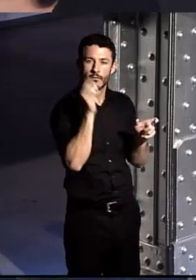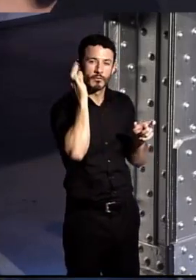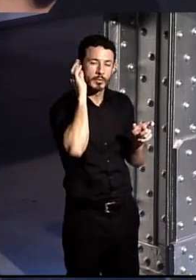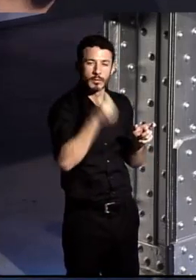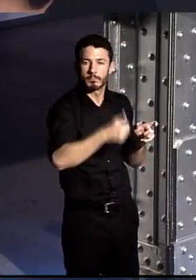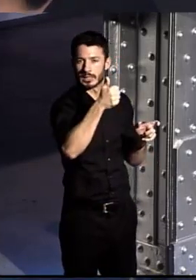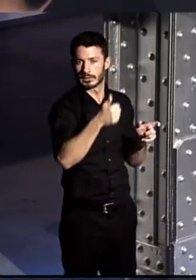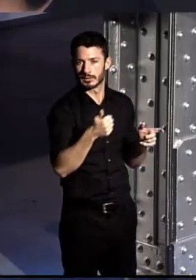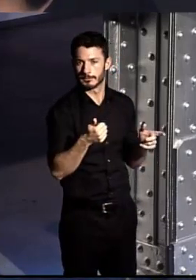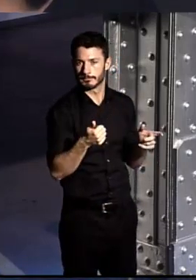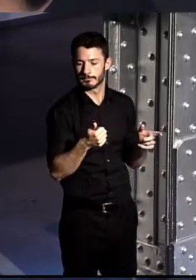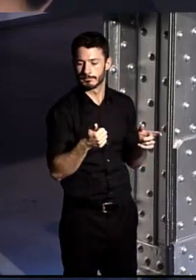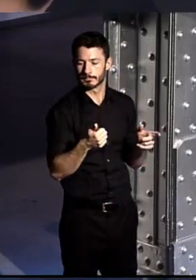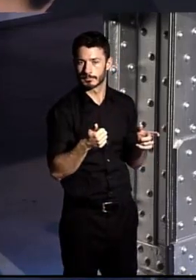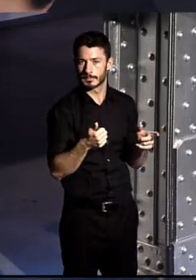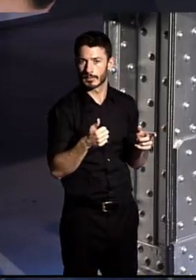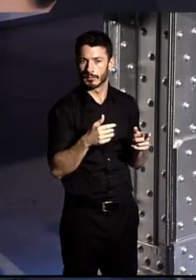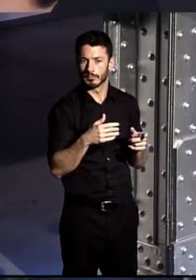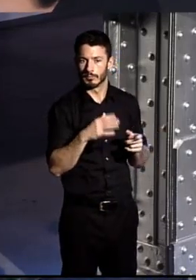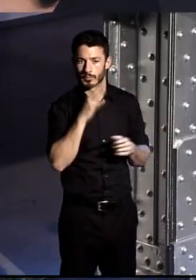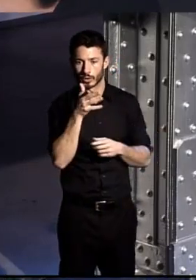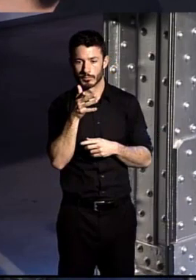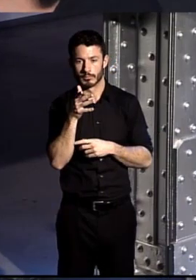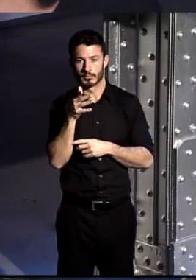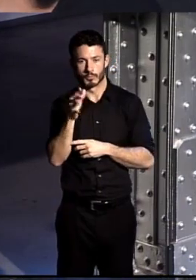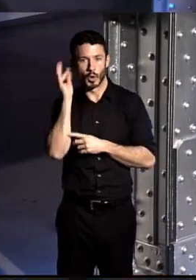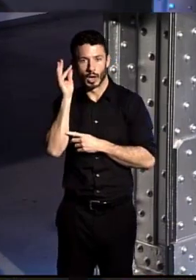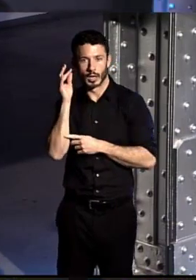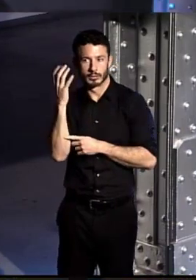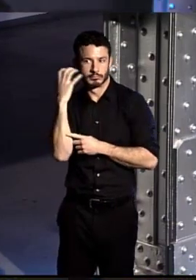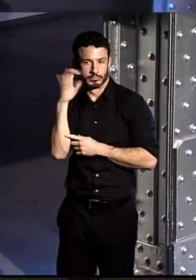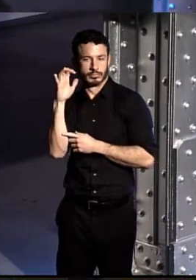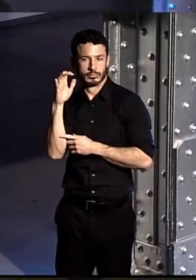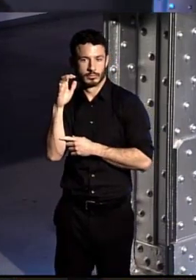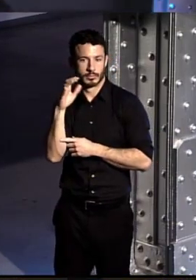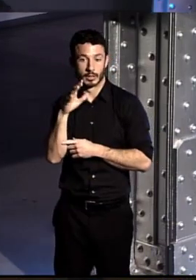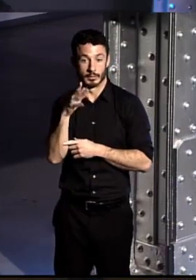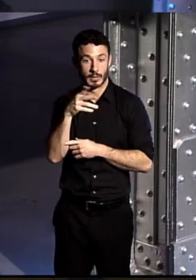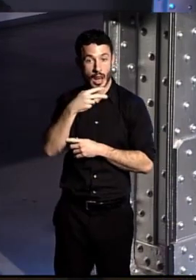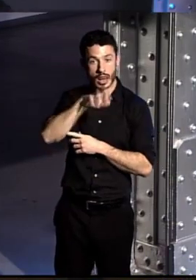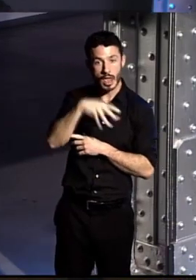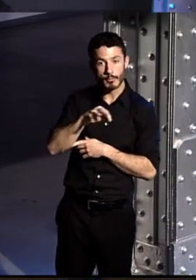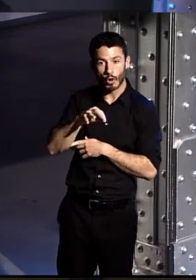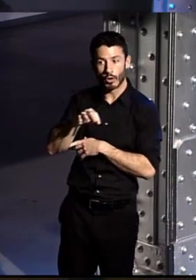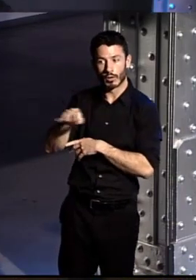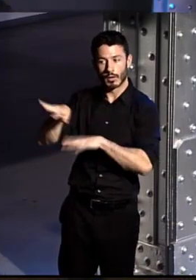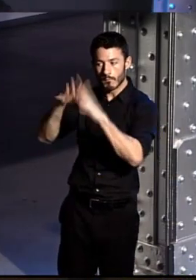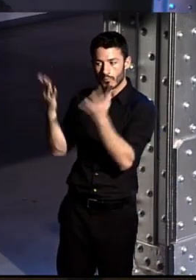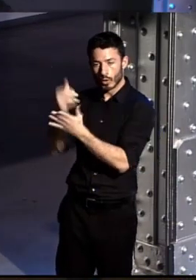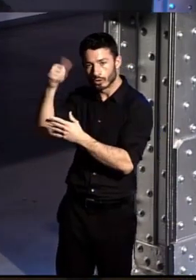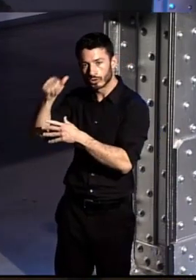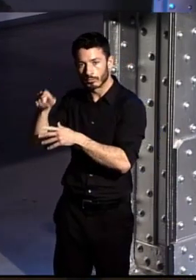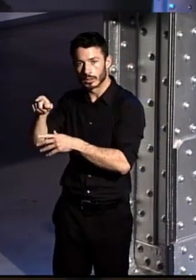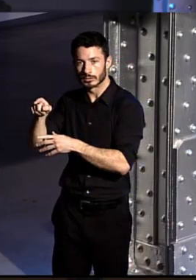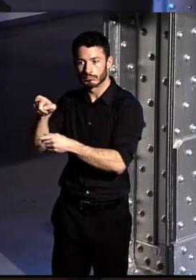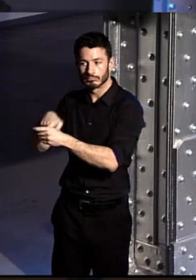una... Bueno, con todo lo que tiene la mujer de outsider. De hecho, abandona el mundo de los hombres. Él lo que no quiere es estar